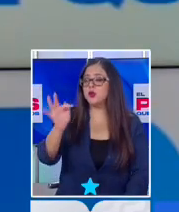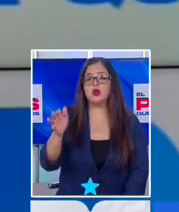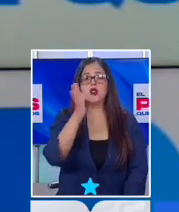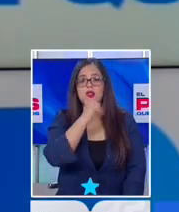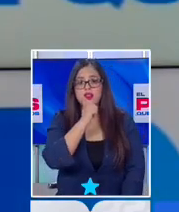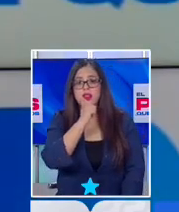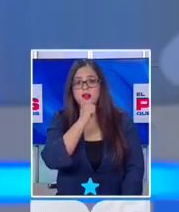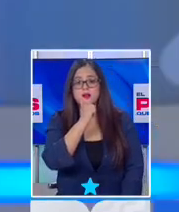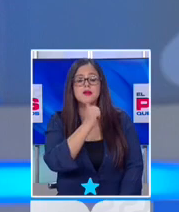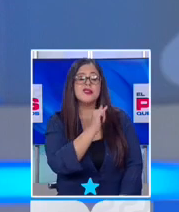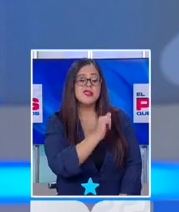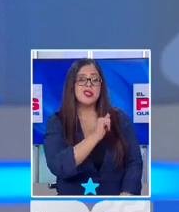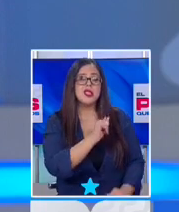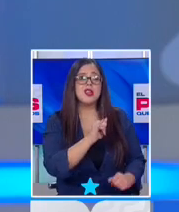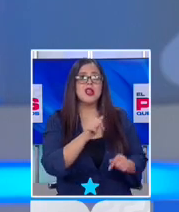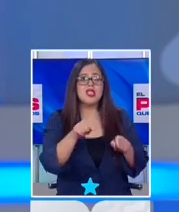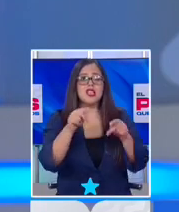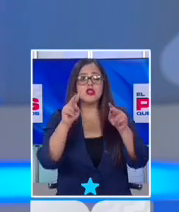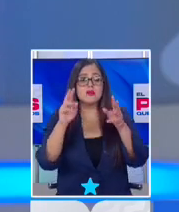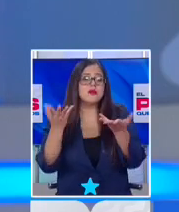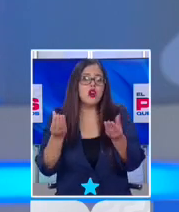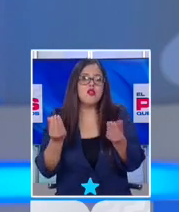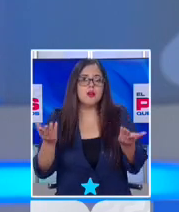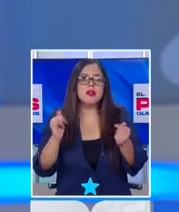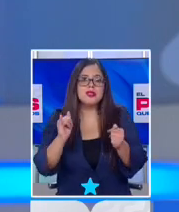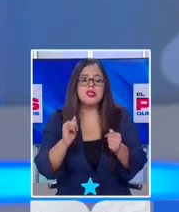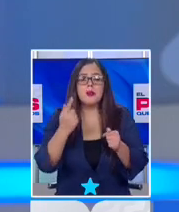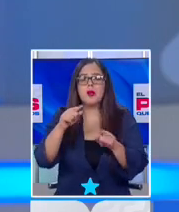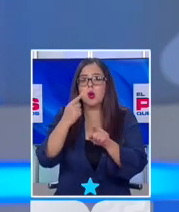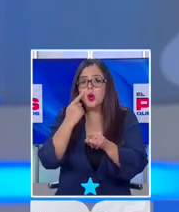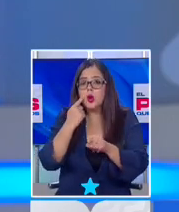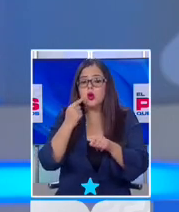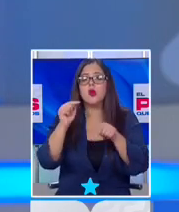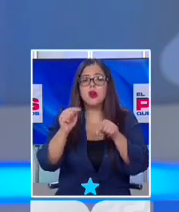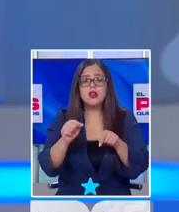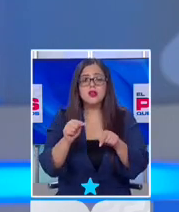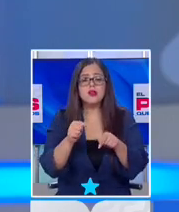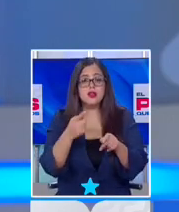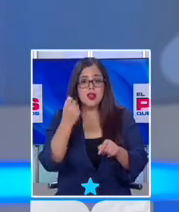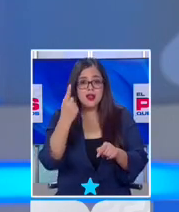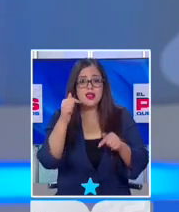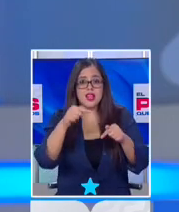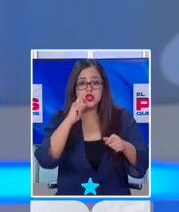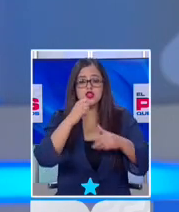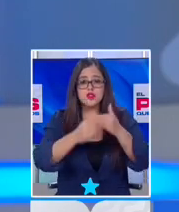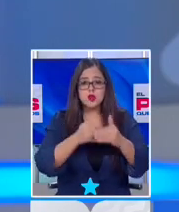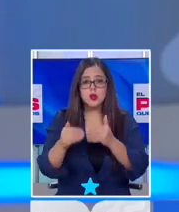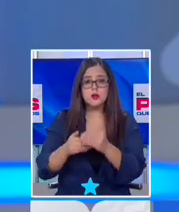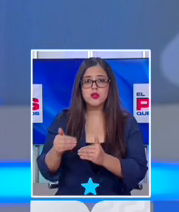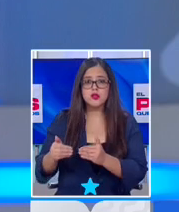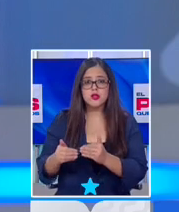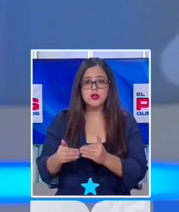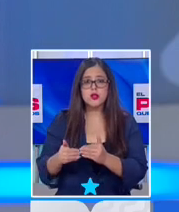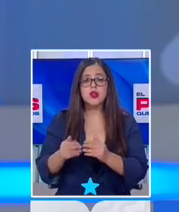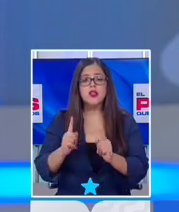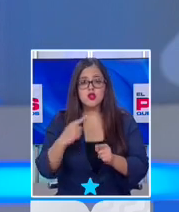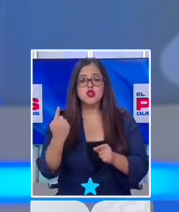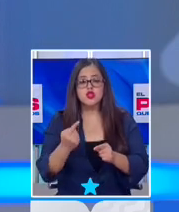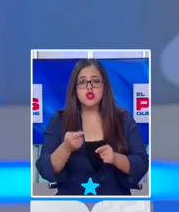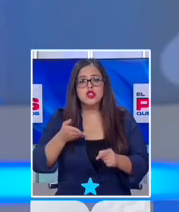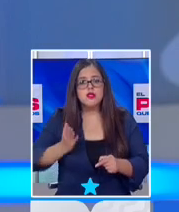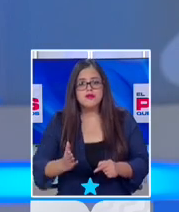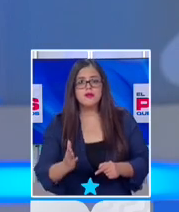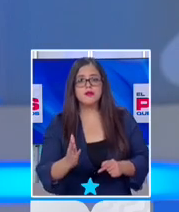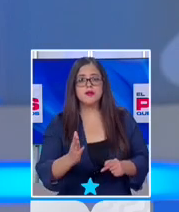mayoritario exactamente y por lo tanto con los agentes por lo tanto en mi mensaje es a entender que esto es un proceso que tenemos que seguir avanzando